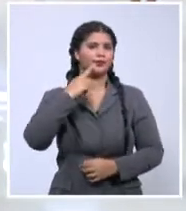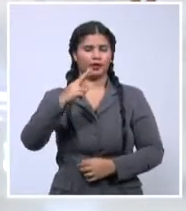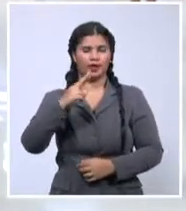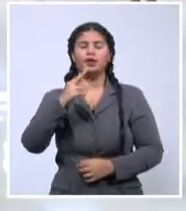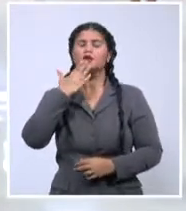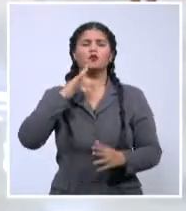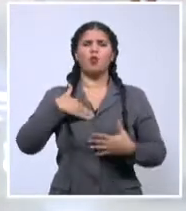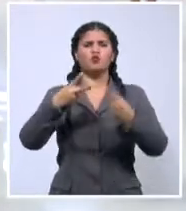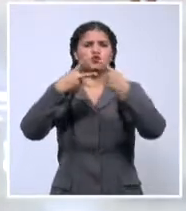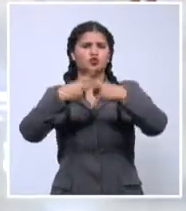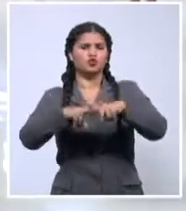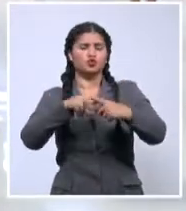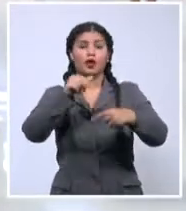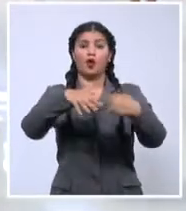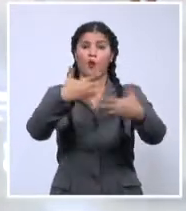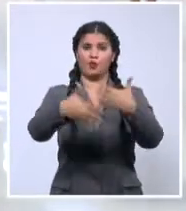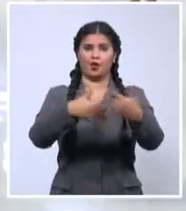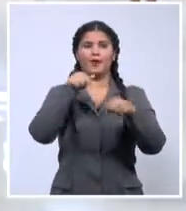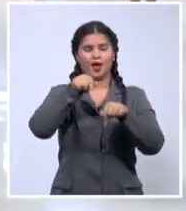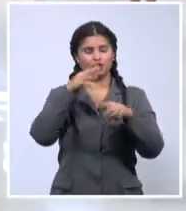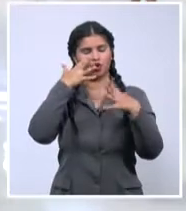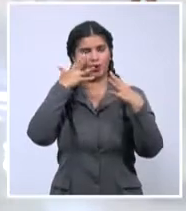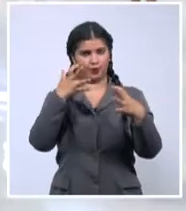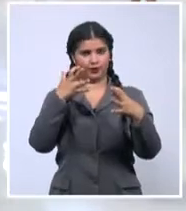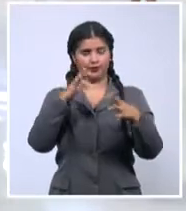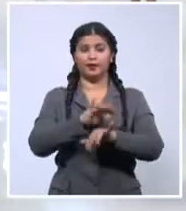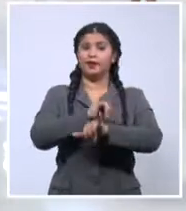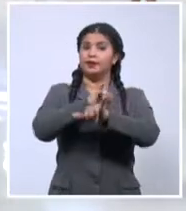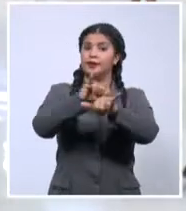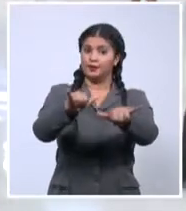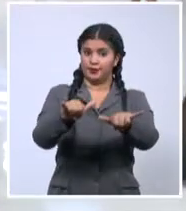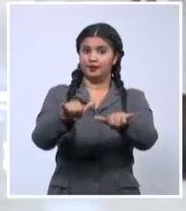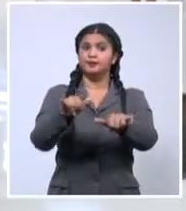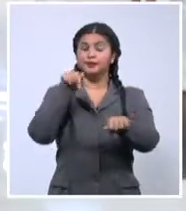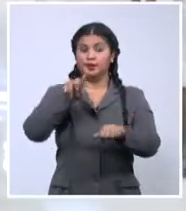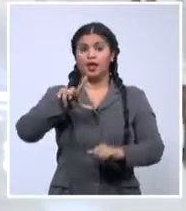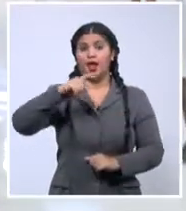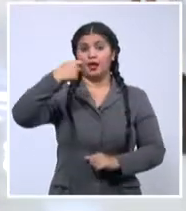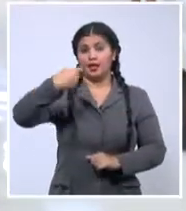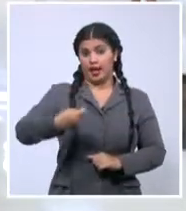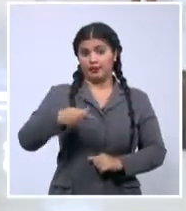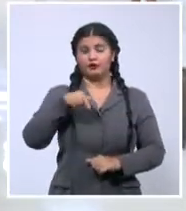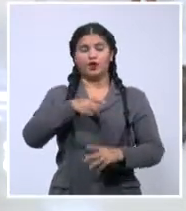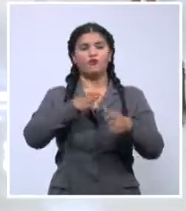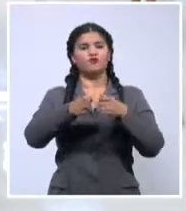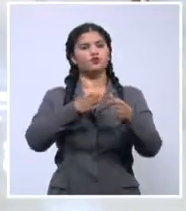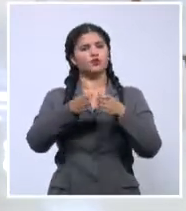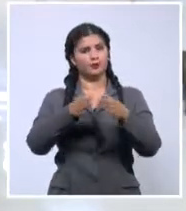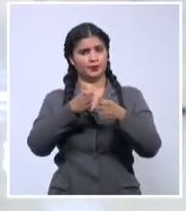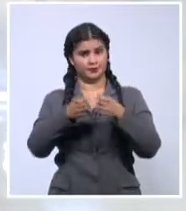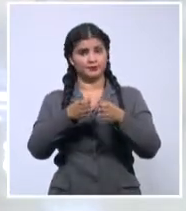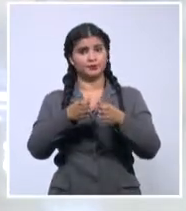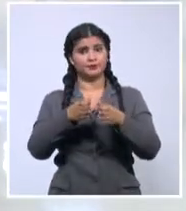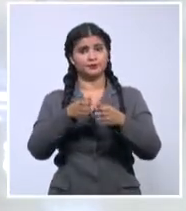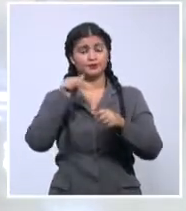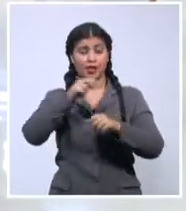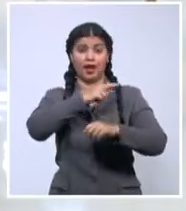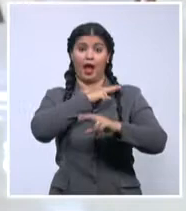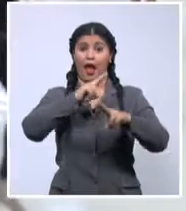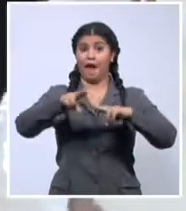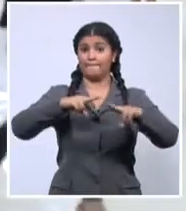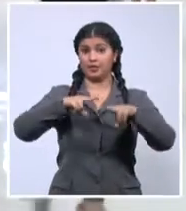las sugerencias que también el pueblo demanda. Y en el caso de la ley de funcionamiento, el caso de la administración municipal,